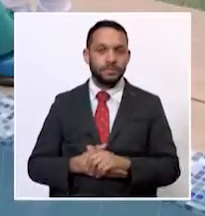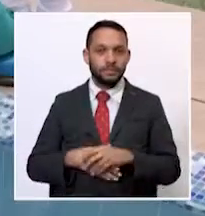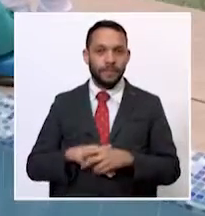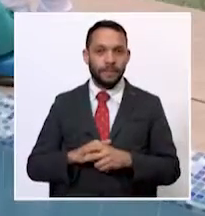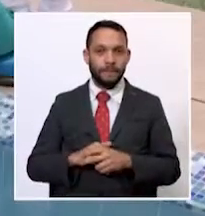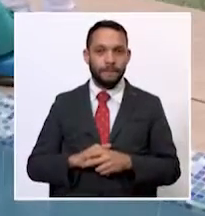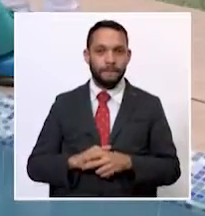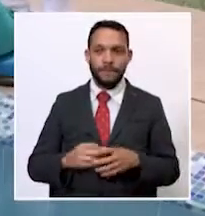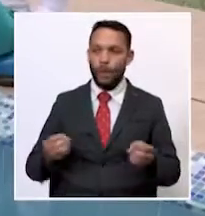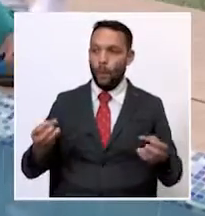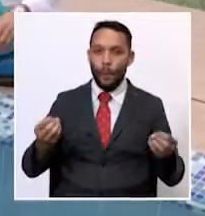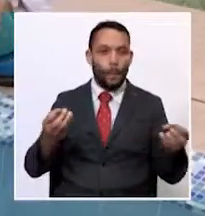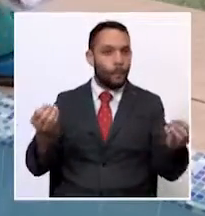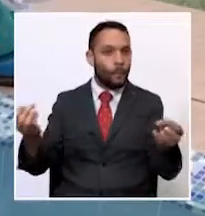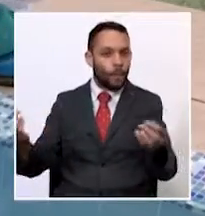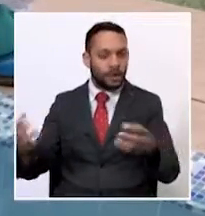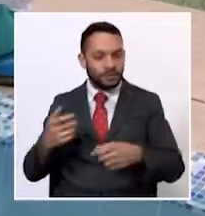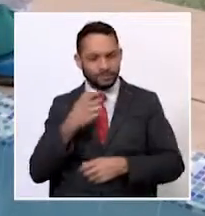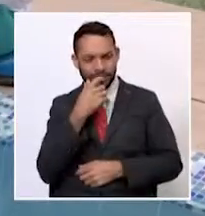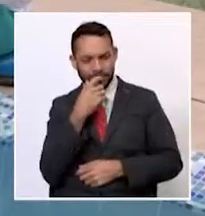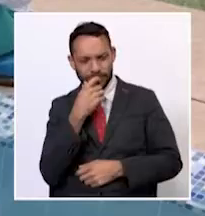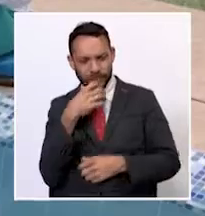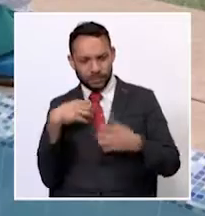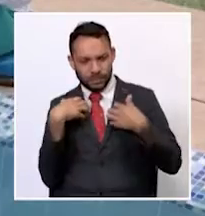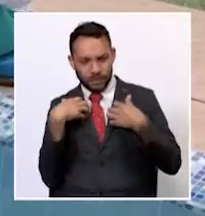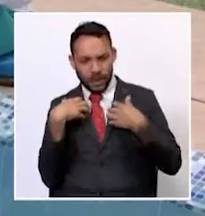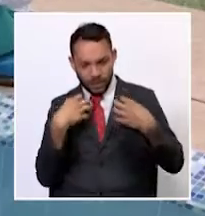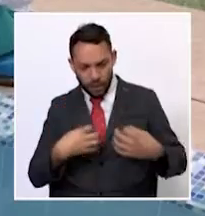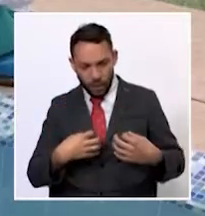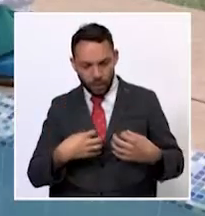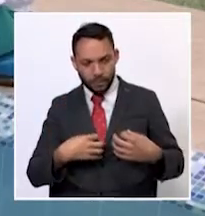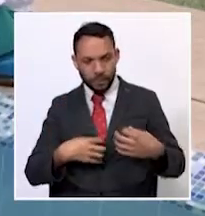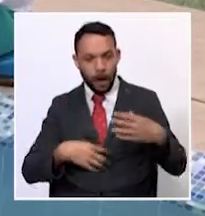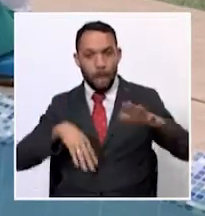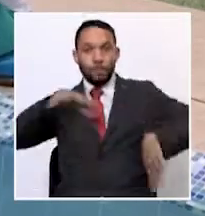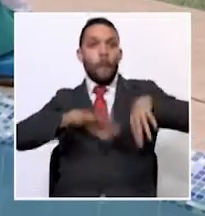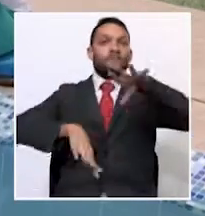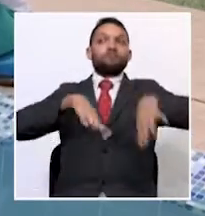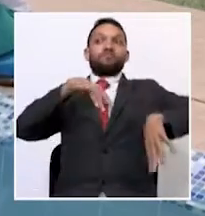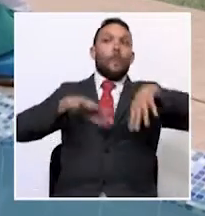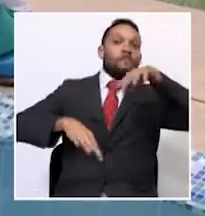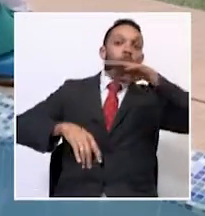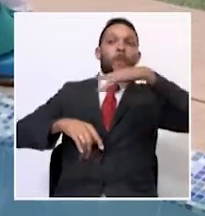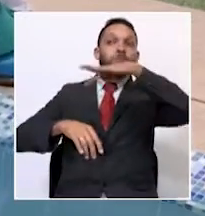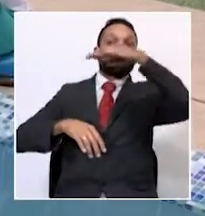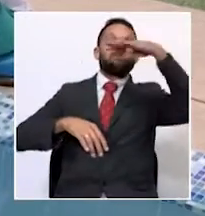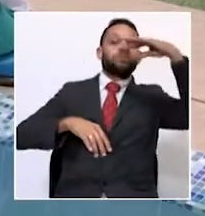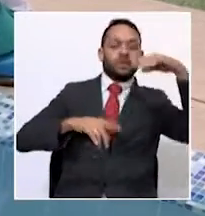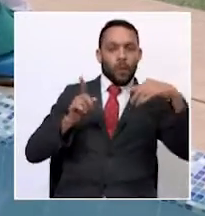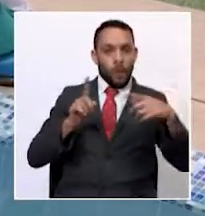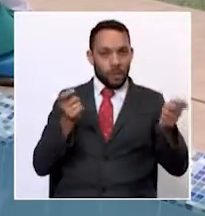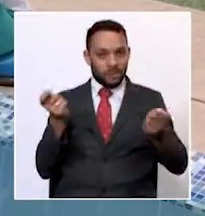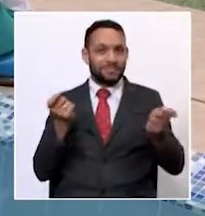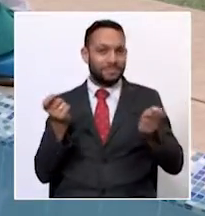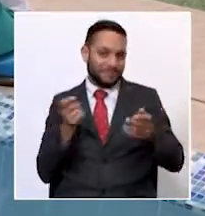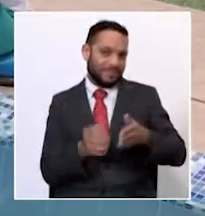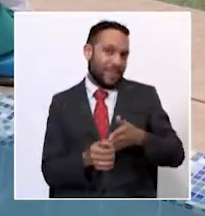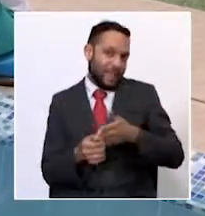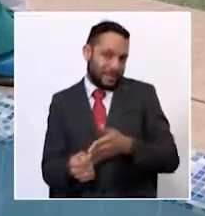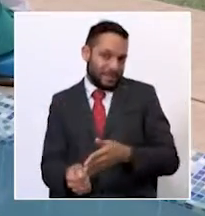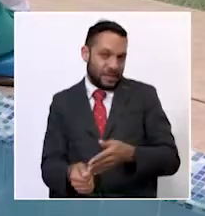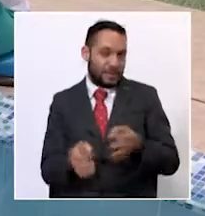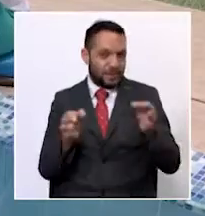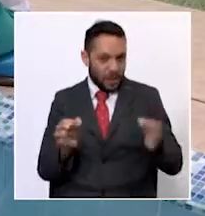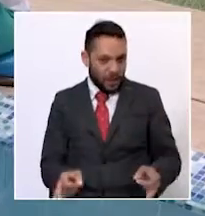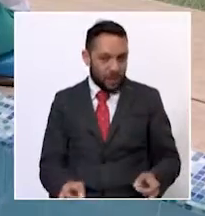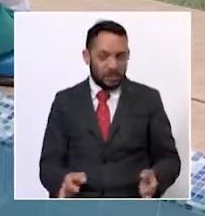Muchos se asustarán porque pues se va a ahogar Alonso. No, él lo va dirigiendo para el proceso de estar